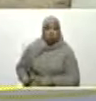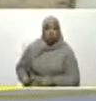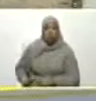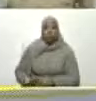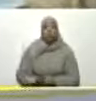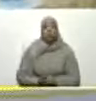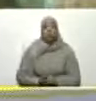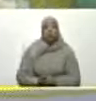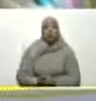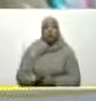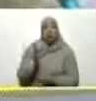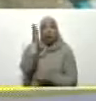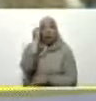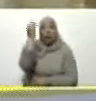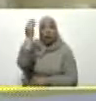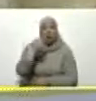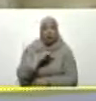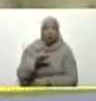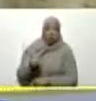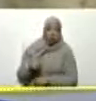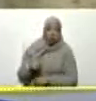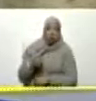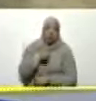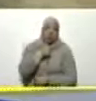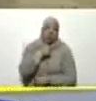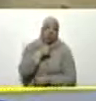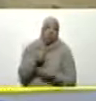Dios con nosotros, ¿quién en contra?